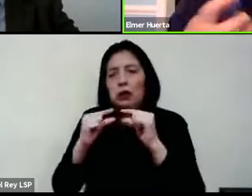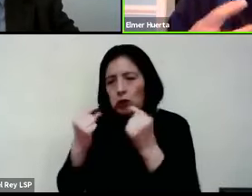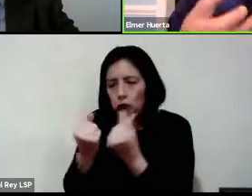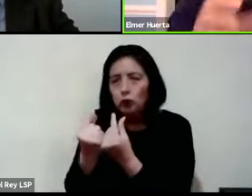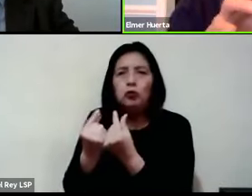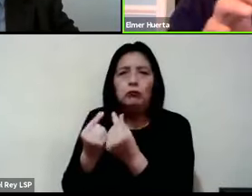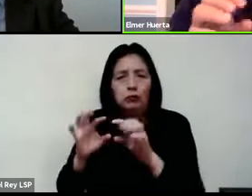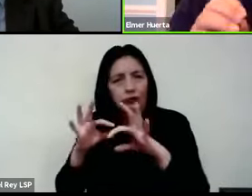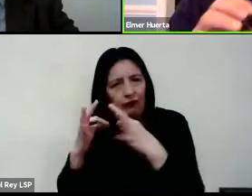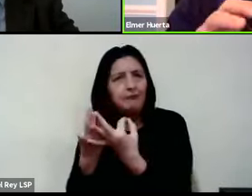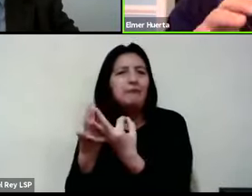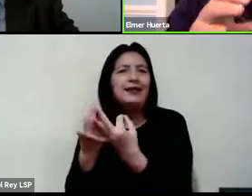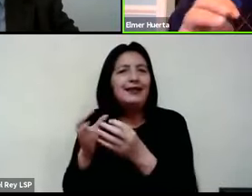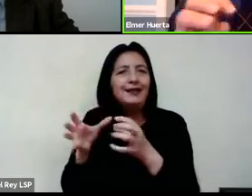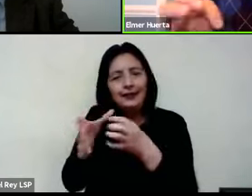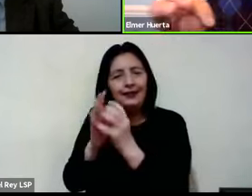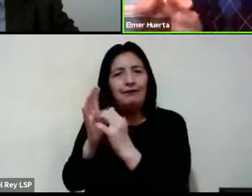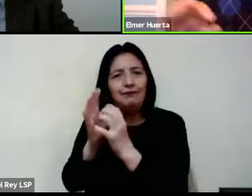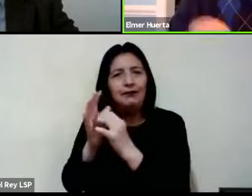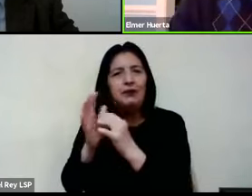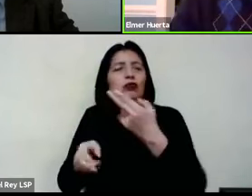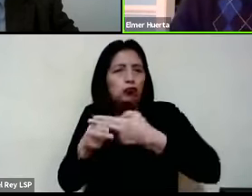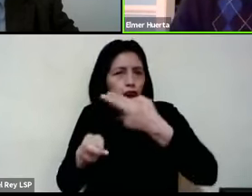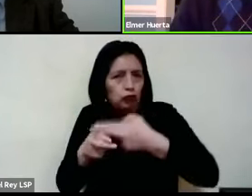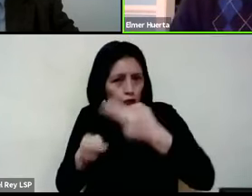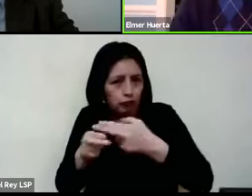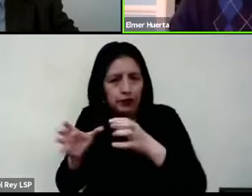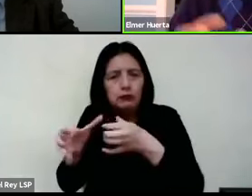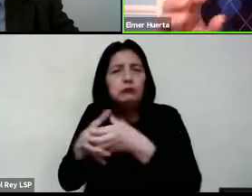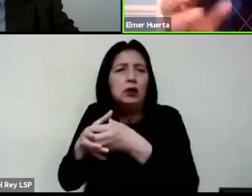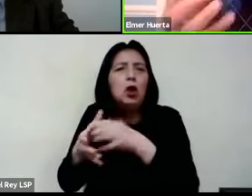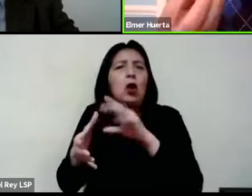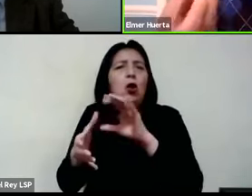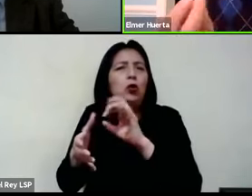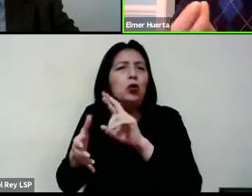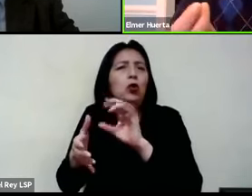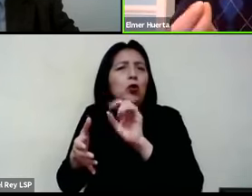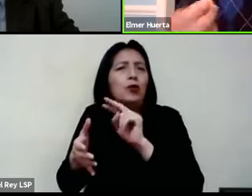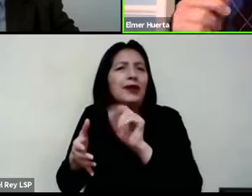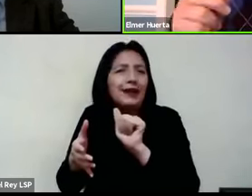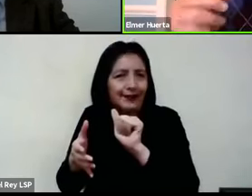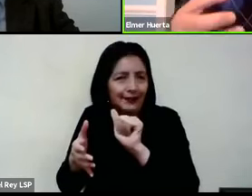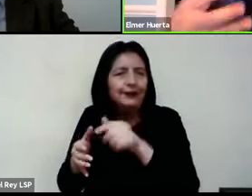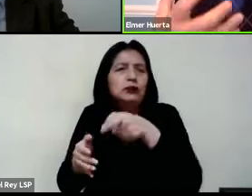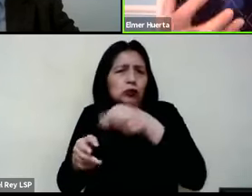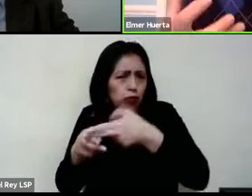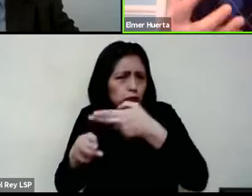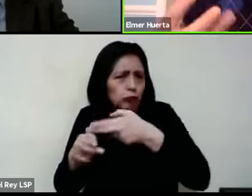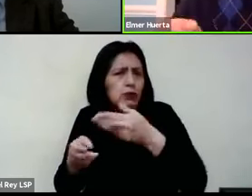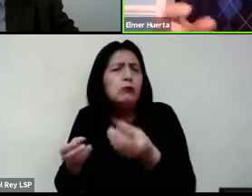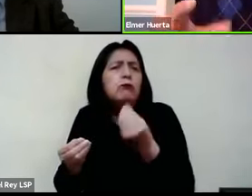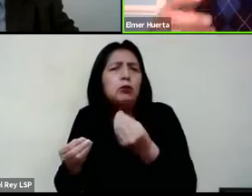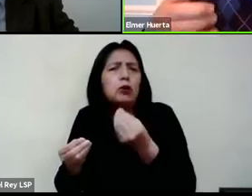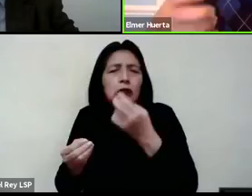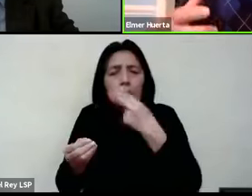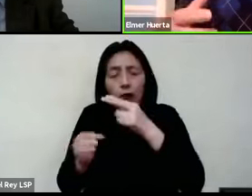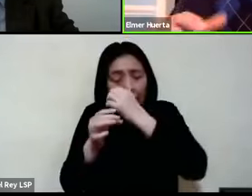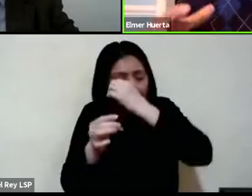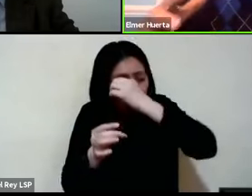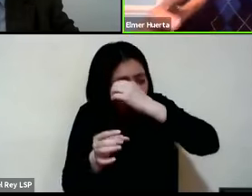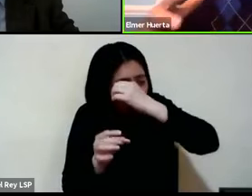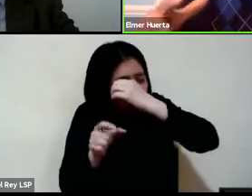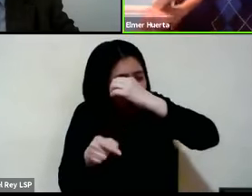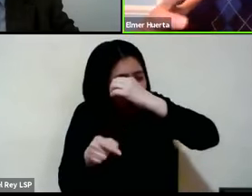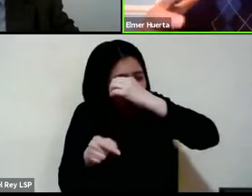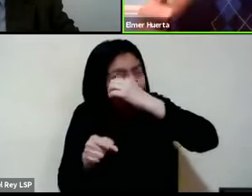virus que se denominan los virus corona. Se llaman así corona porque cuando se le miran al microscopio electrónico